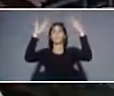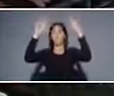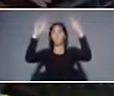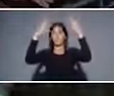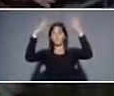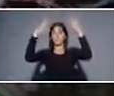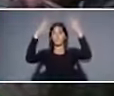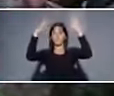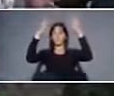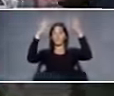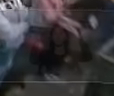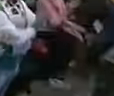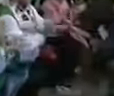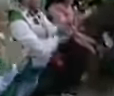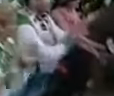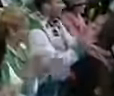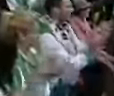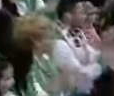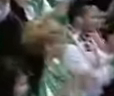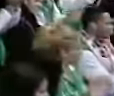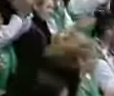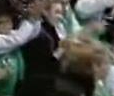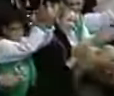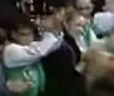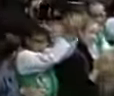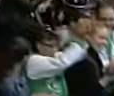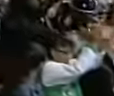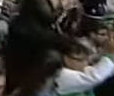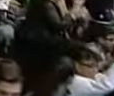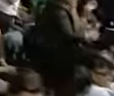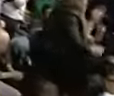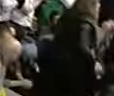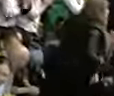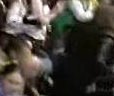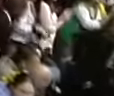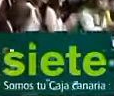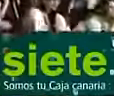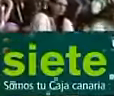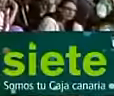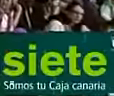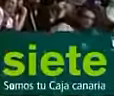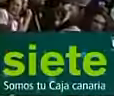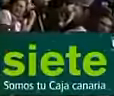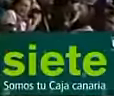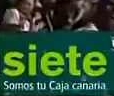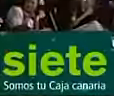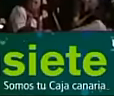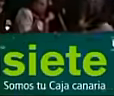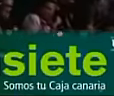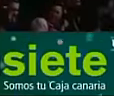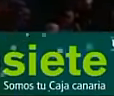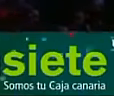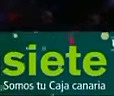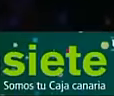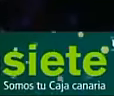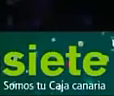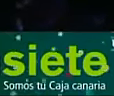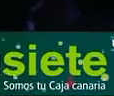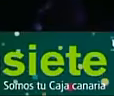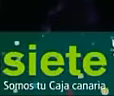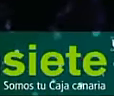Concluye la primera canción de Bambones haciendo referencia al malestar que provoca la refinería. Vamos a escuchar